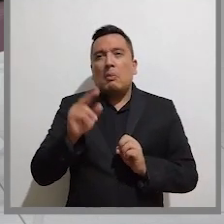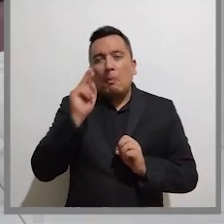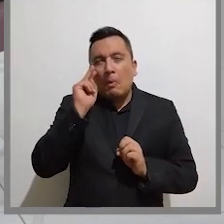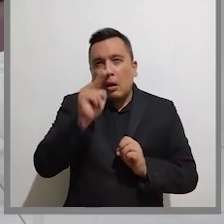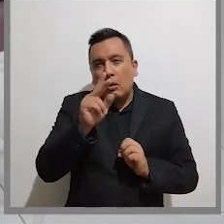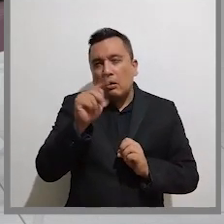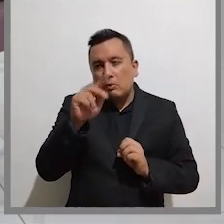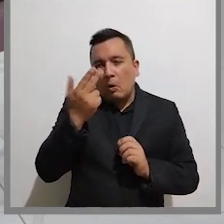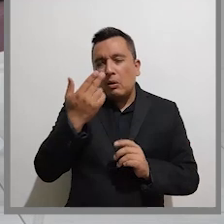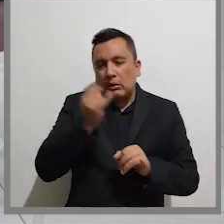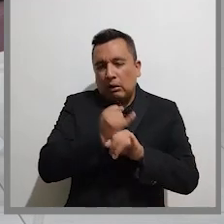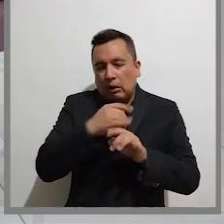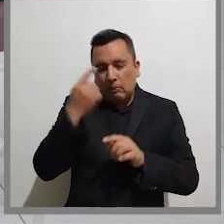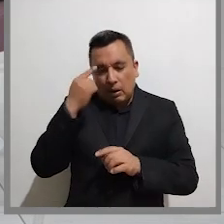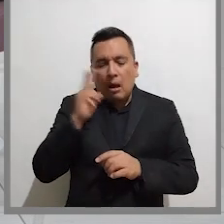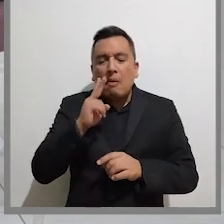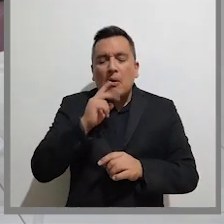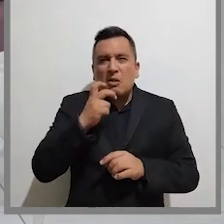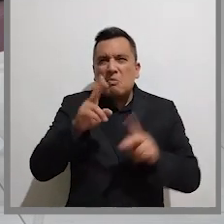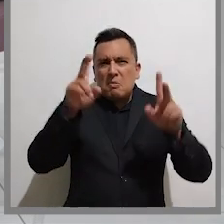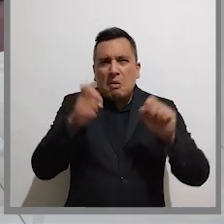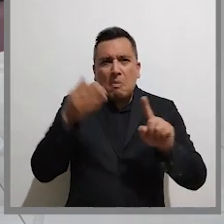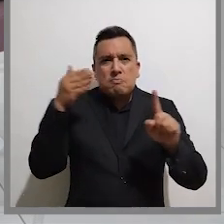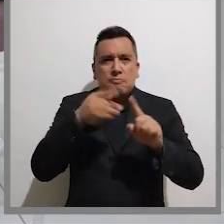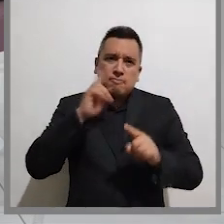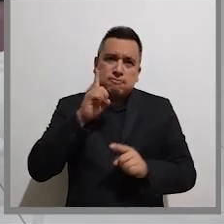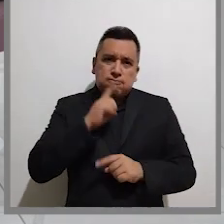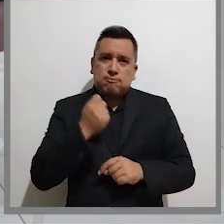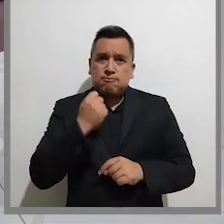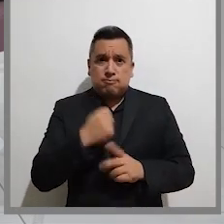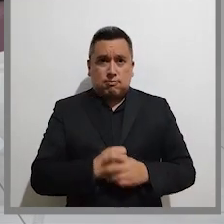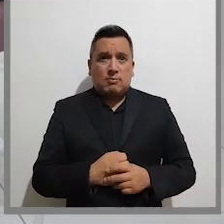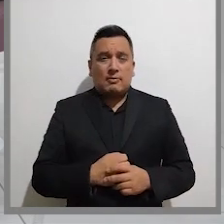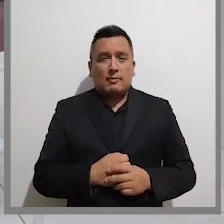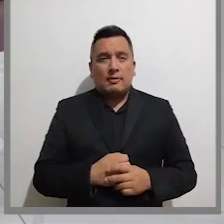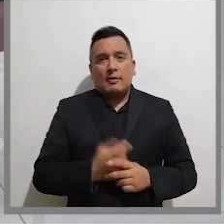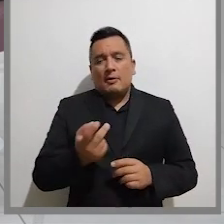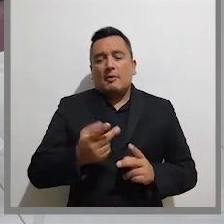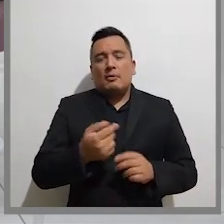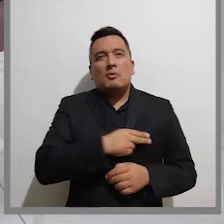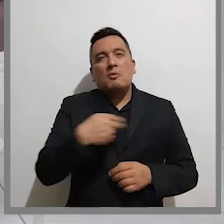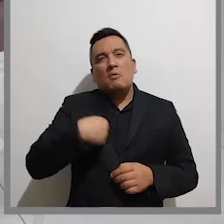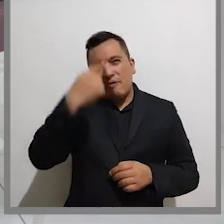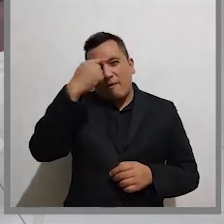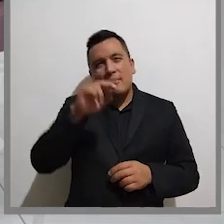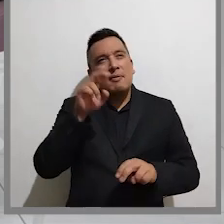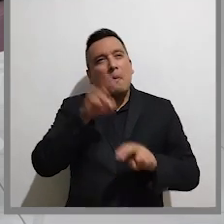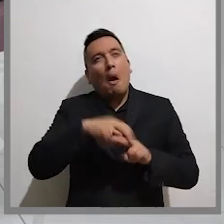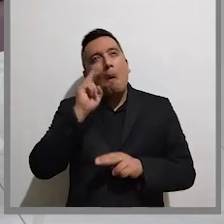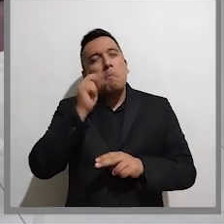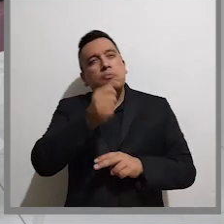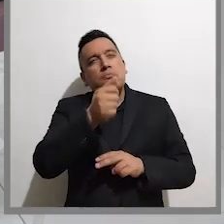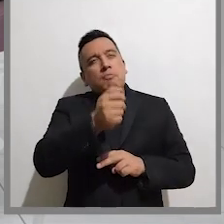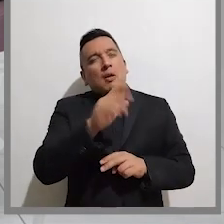del tema para poder concientizarnos y sobre todo también de hacerlo de una manera muy amigable como lo son el estar viendo una serie? Ahorita